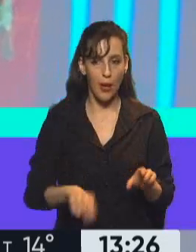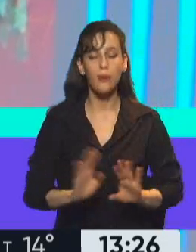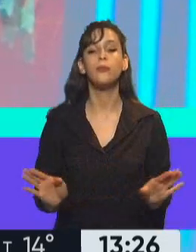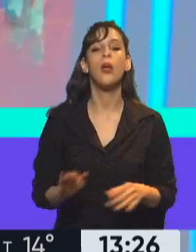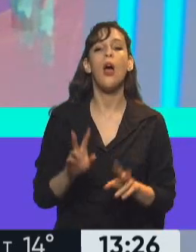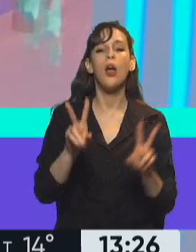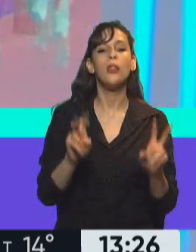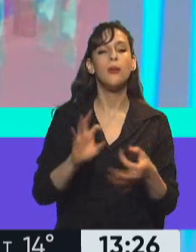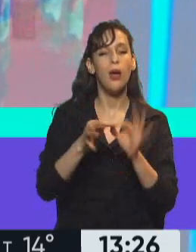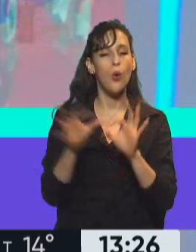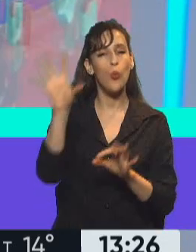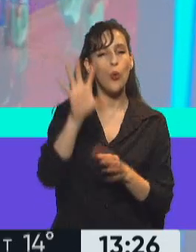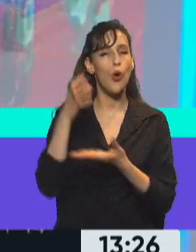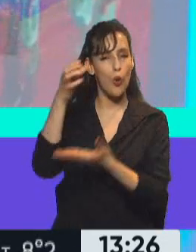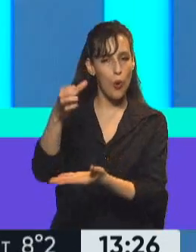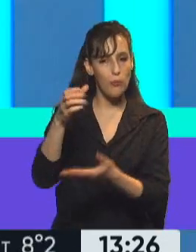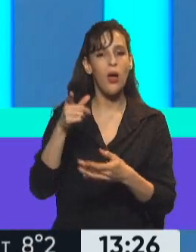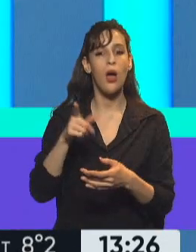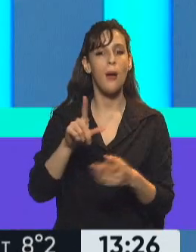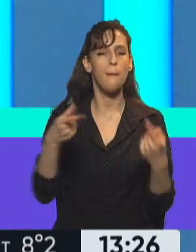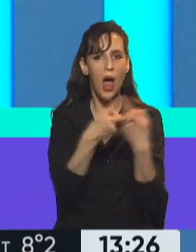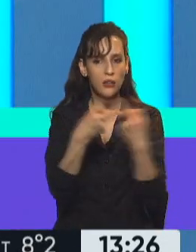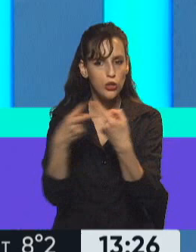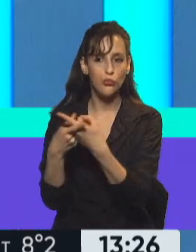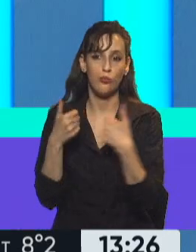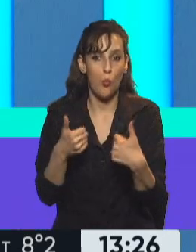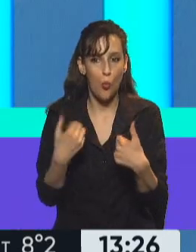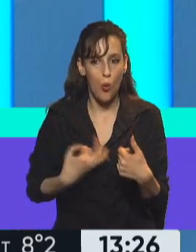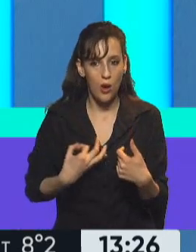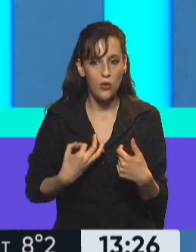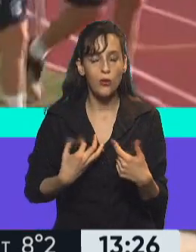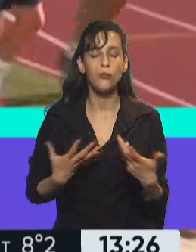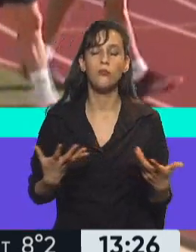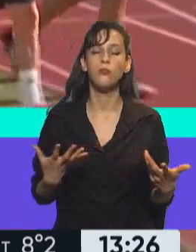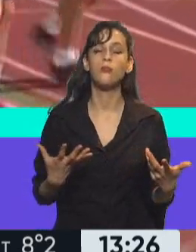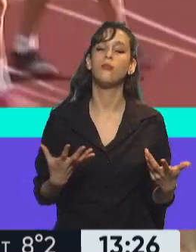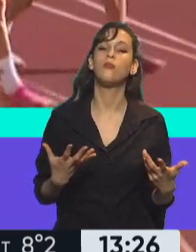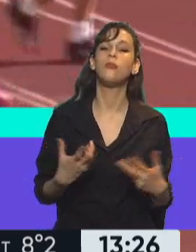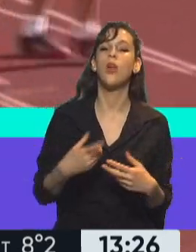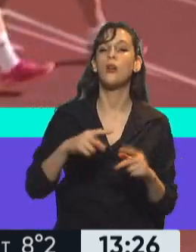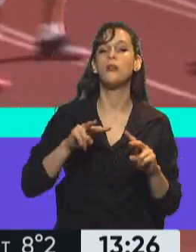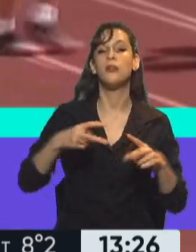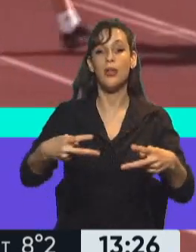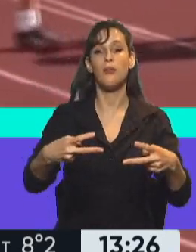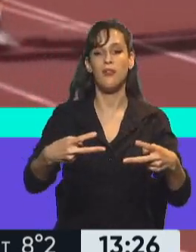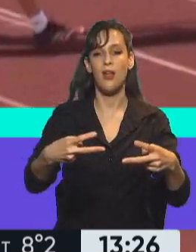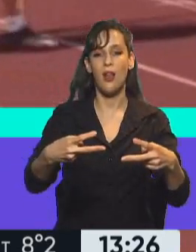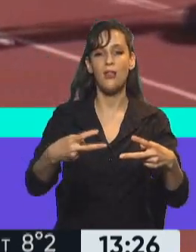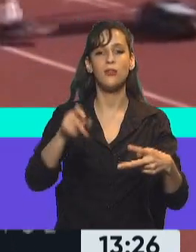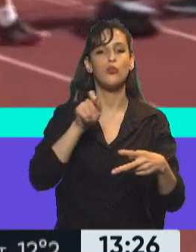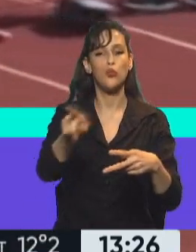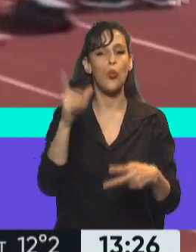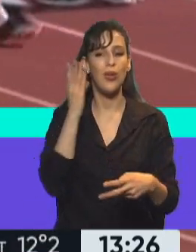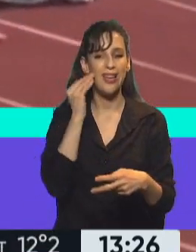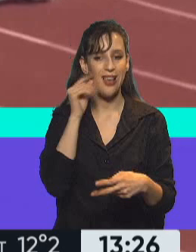que tiene muy lindos partidos, pero que está cargado, una polémica alrededor impresionante. Las semifinales se mudan a Inglaterra, se